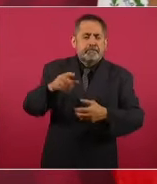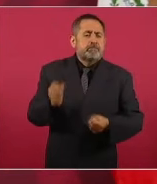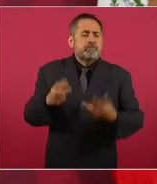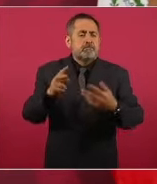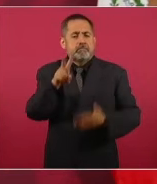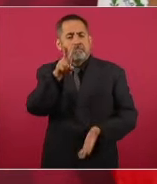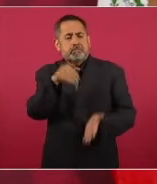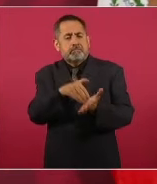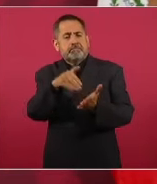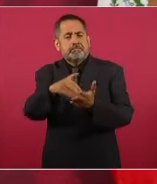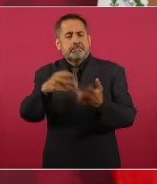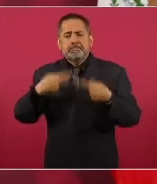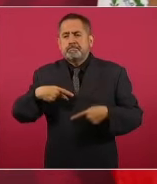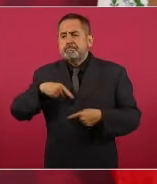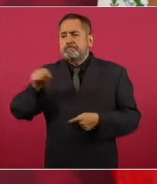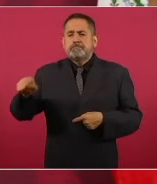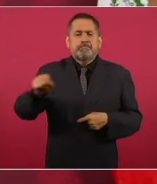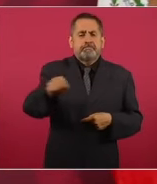de productores,